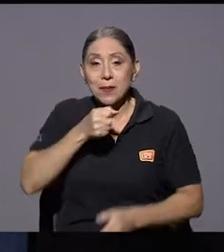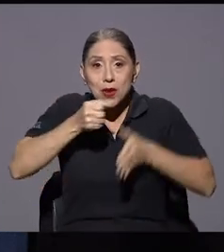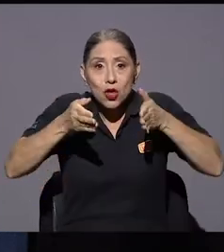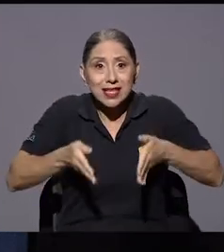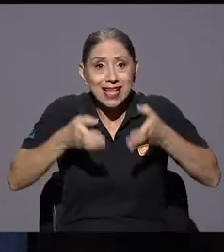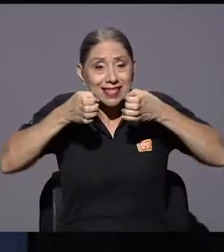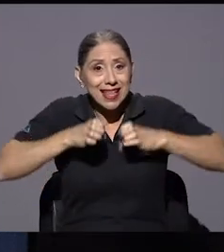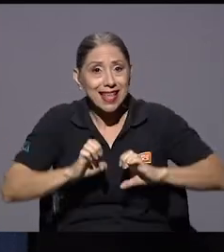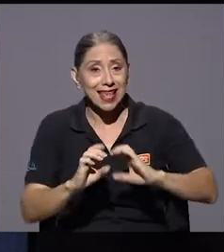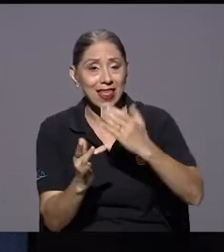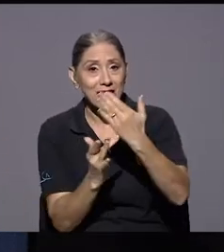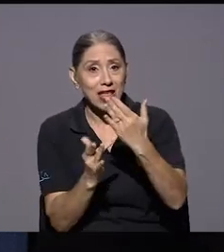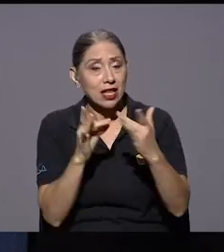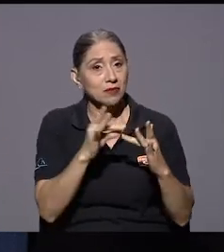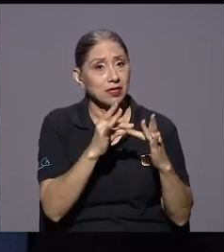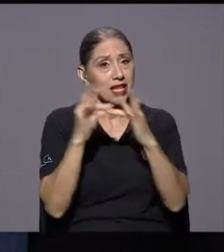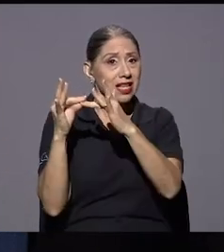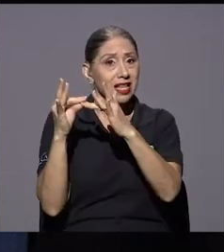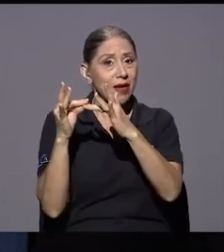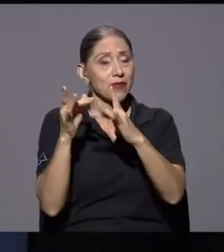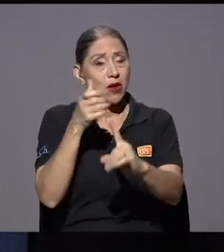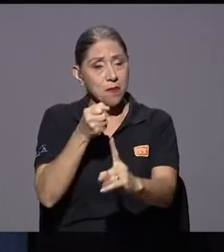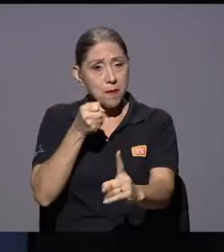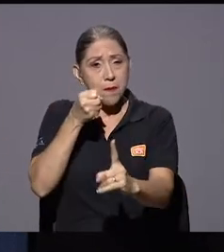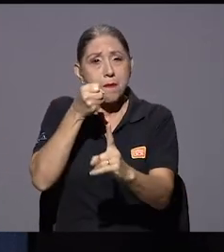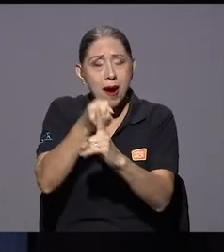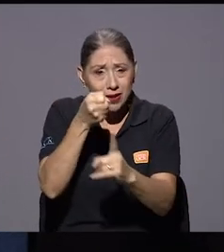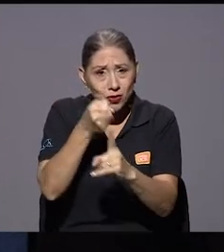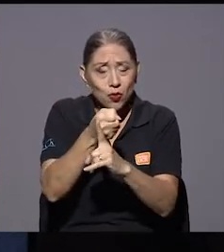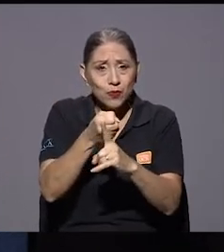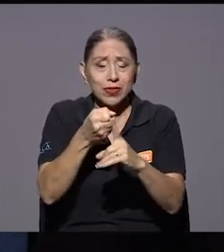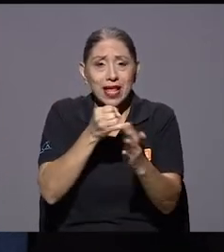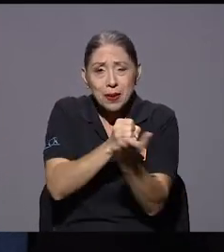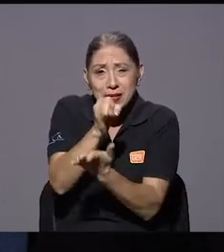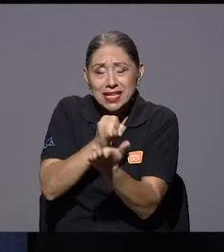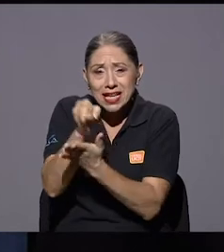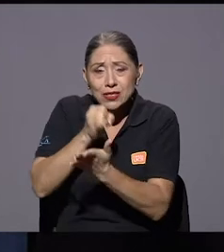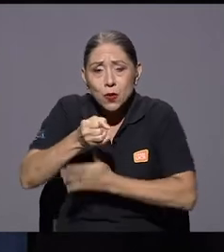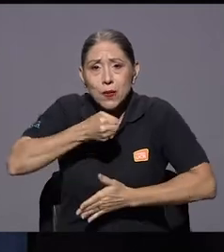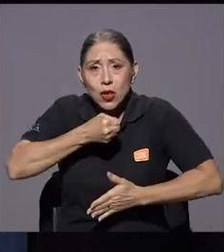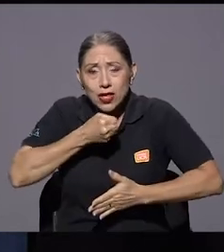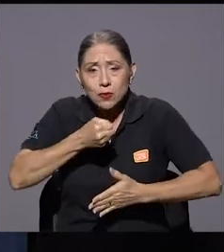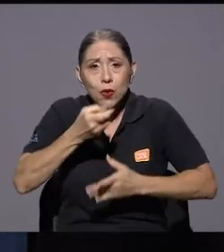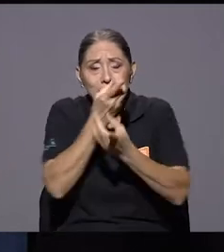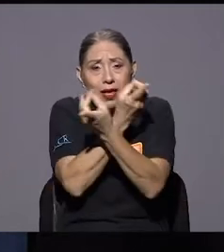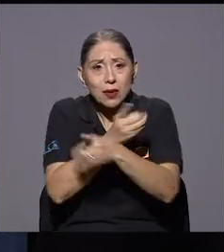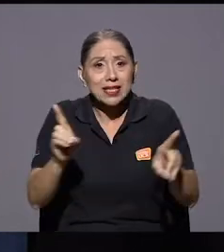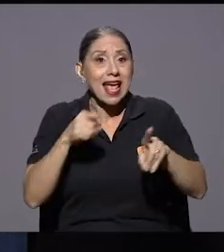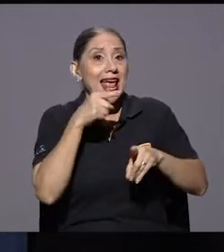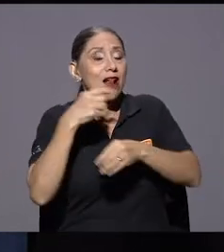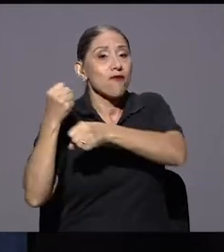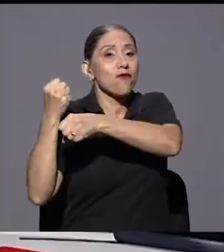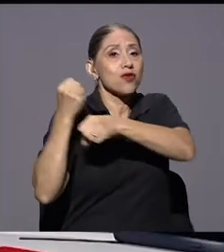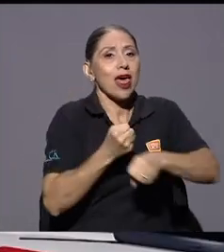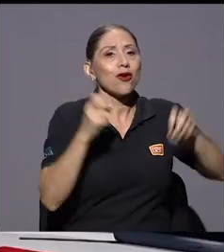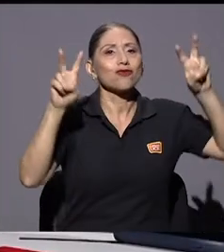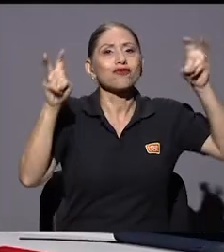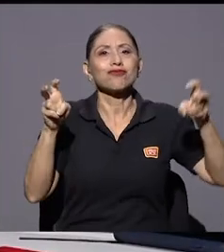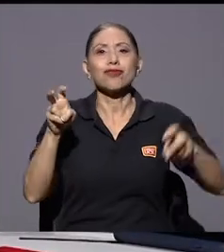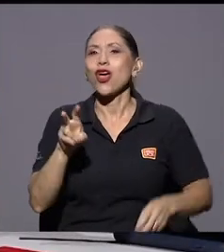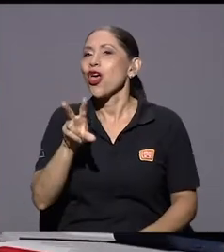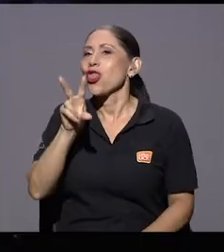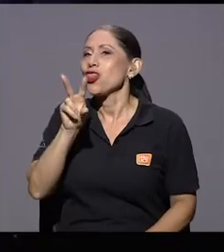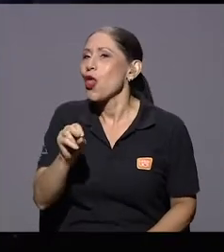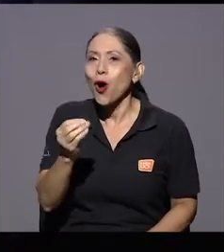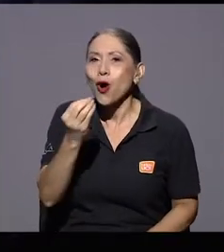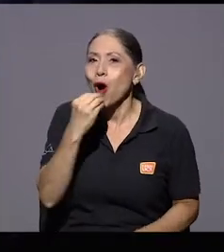especialista en el impacto de la desinformación en el periodismo y la democracia y el fundador de No Coma Cuento ¿Cómo